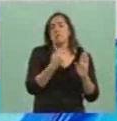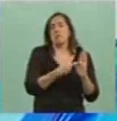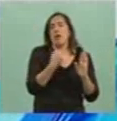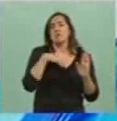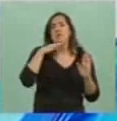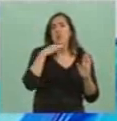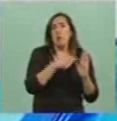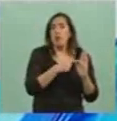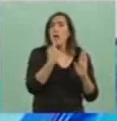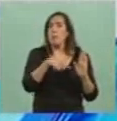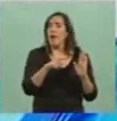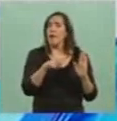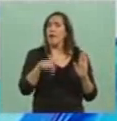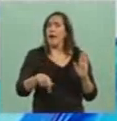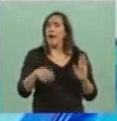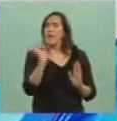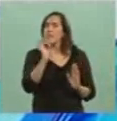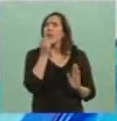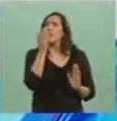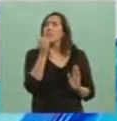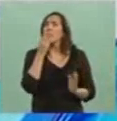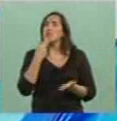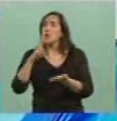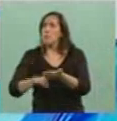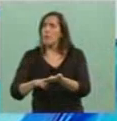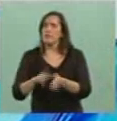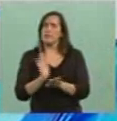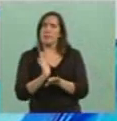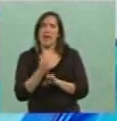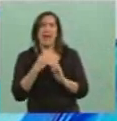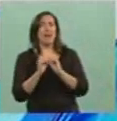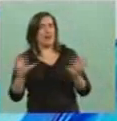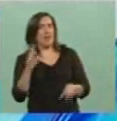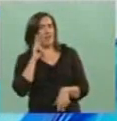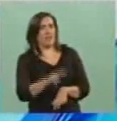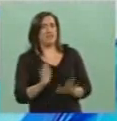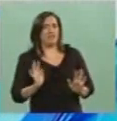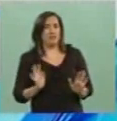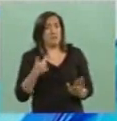lo menos en la República Argentina, mientras yo sea presidenta.